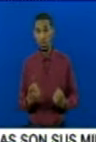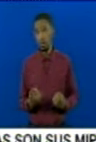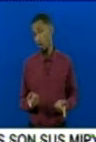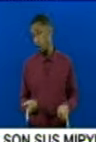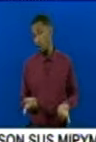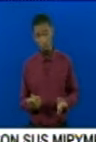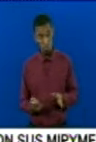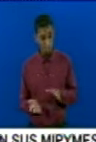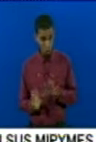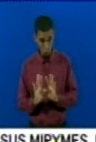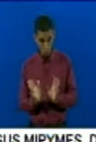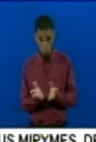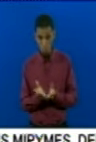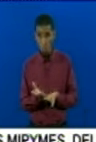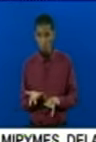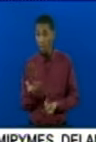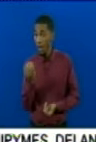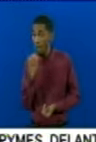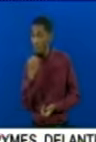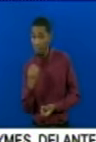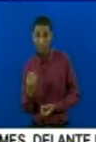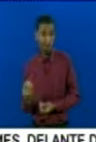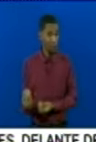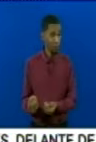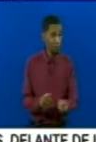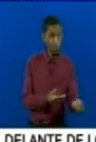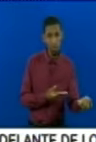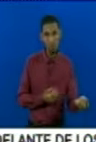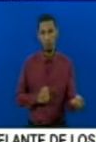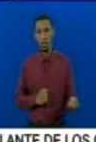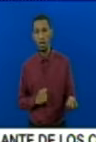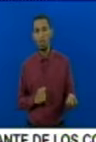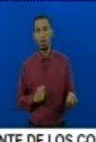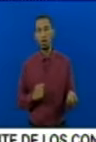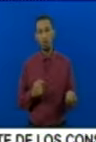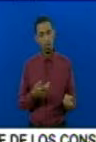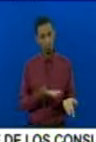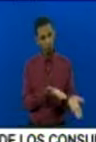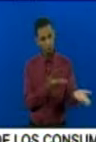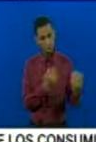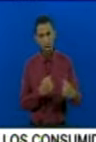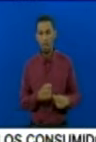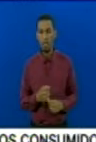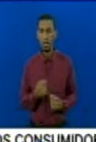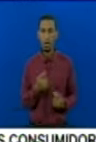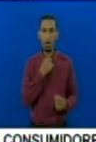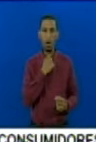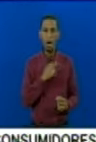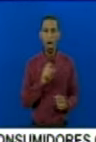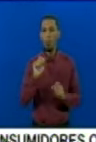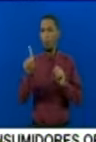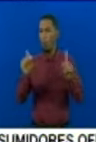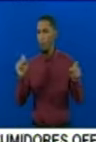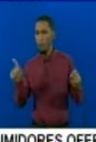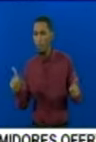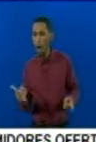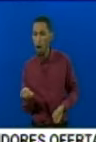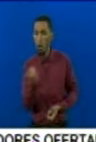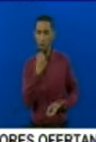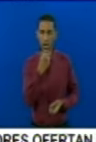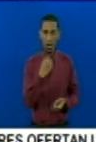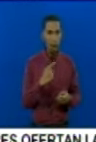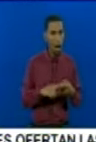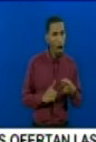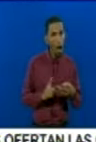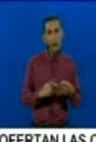garantizan un nivel de su alimentación y que después tienen que completarlo con el acceso a otros mercados, a las ferias agropecuarias, a